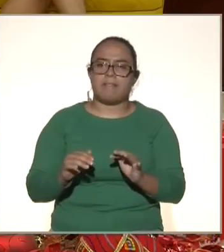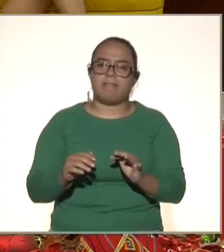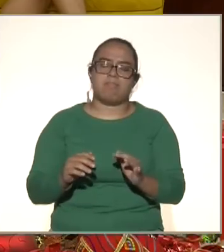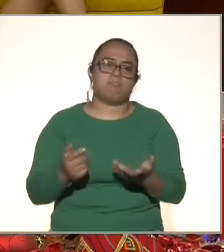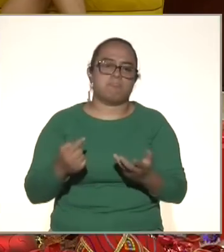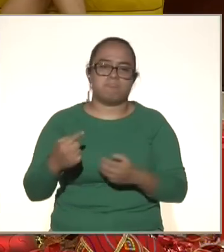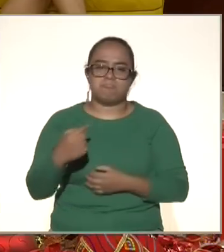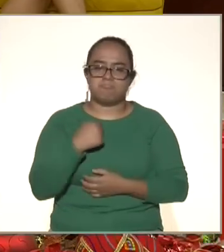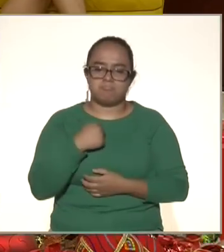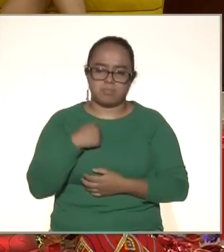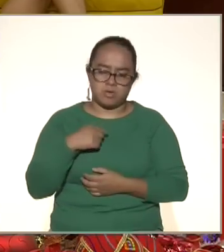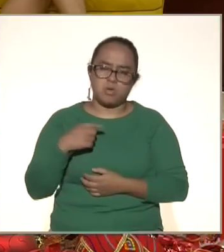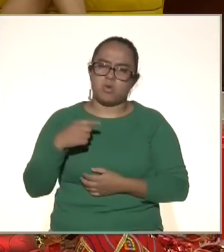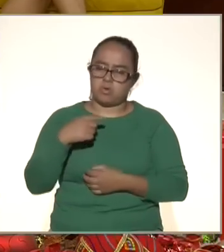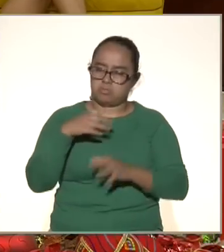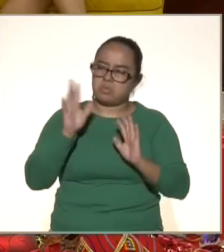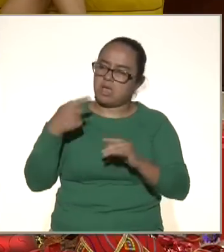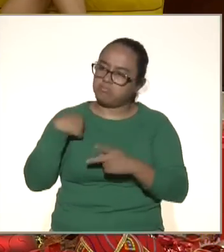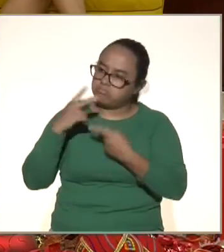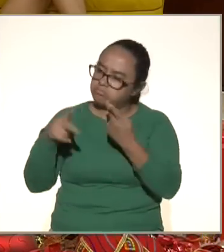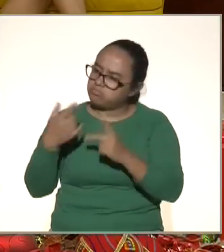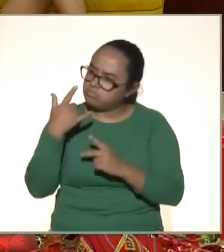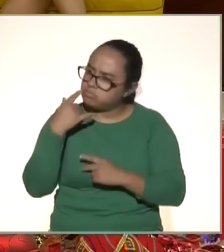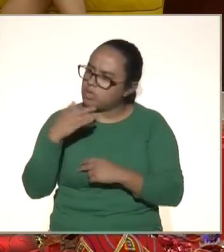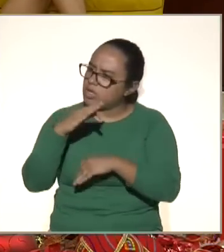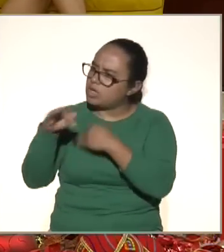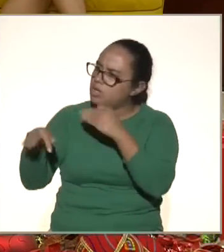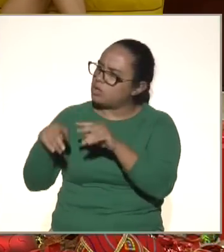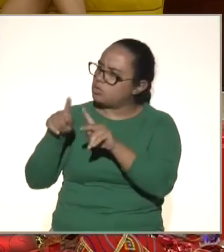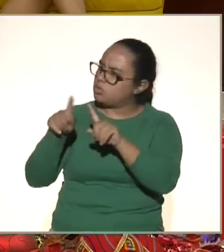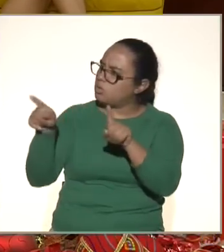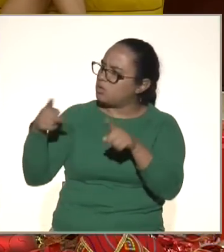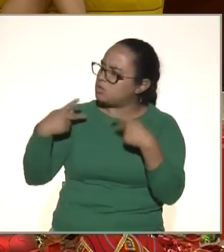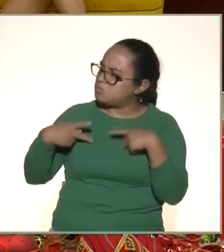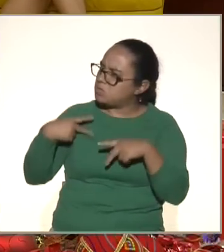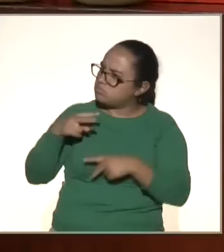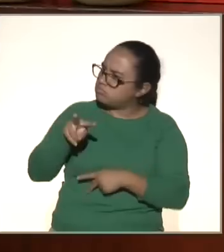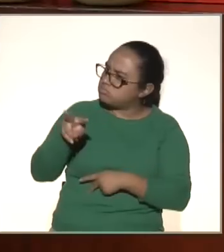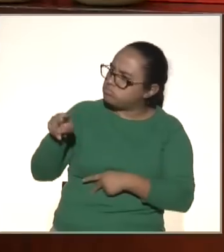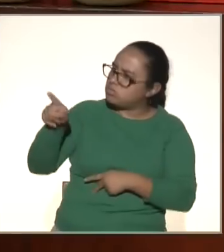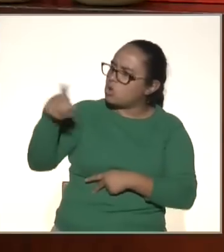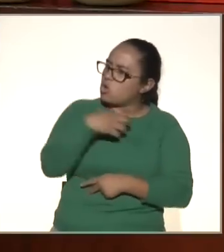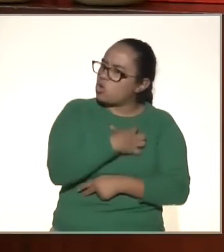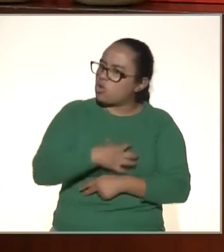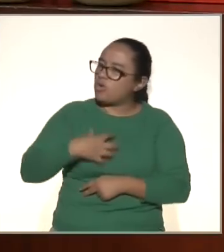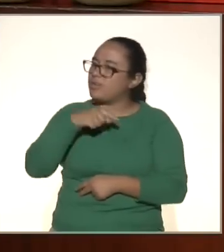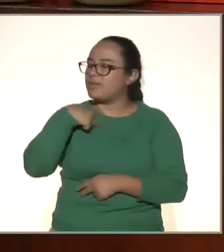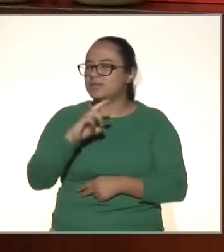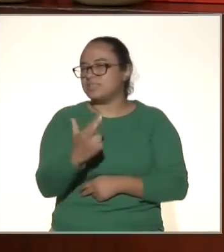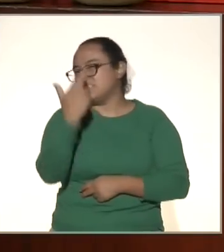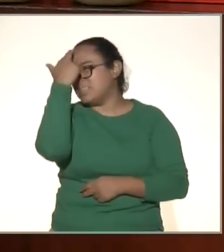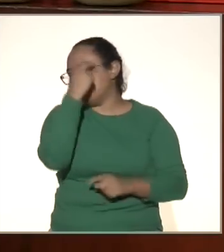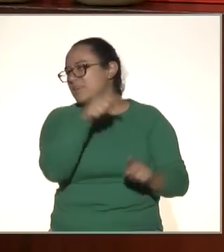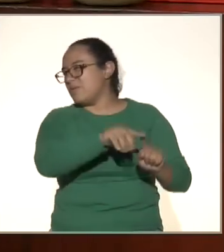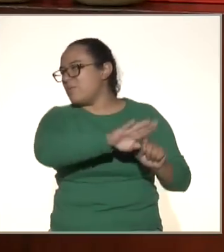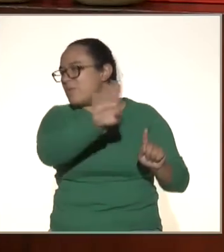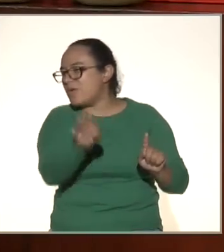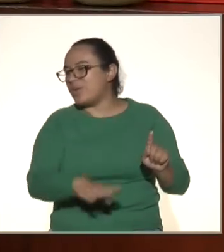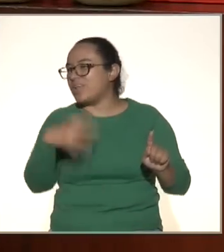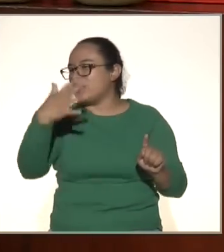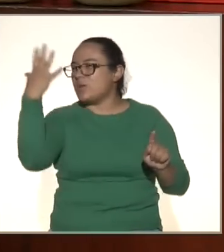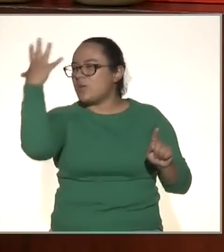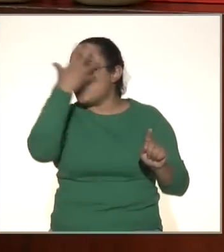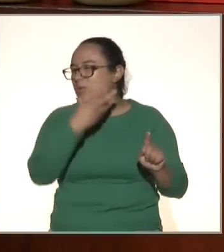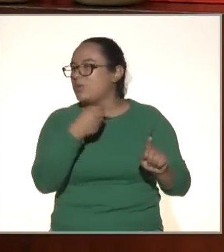de ceremonias de esas y todo el mundo está relativamente contento, acordándose de sus detalles, de cómo hacía